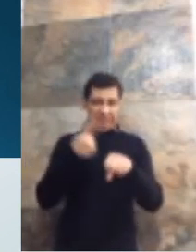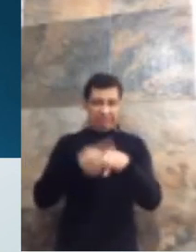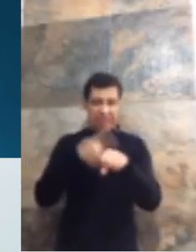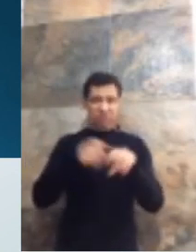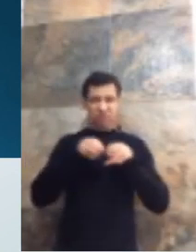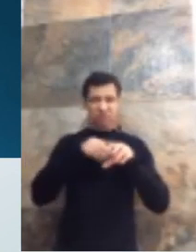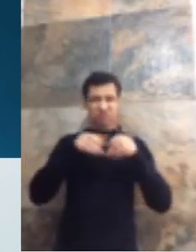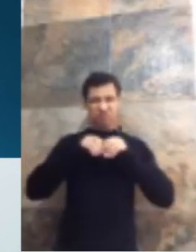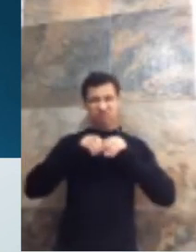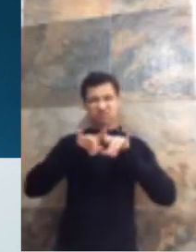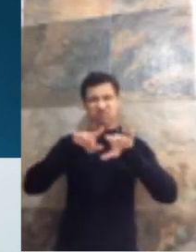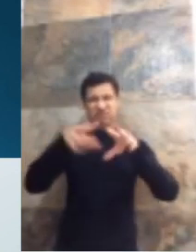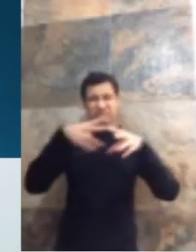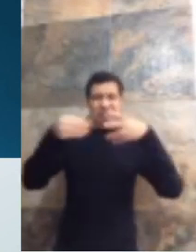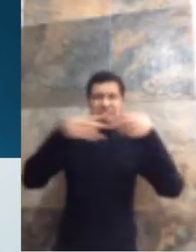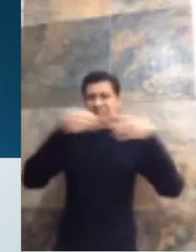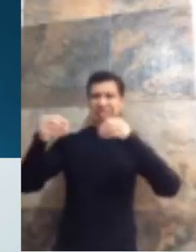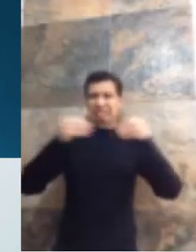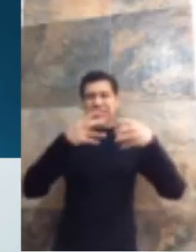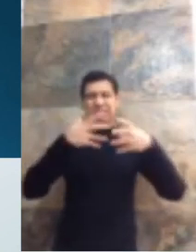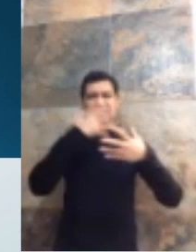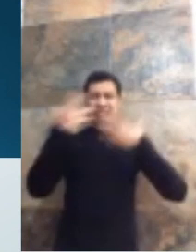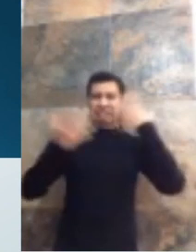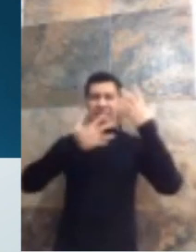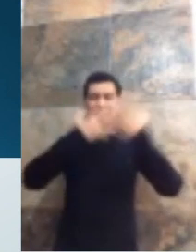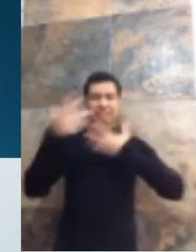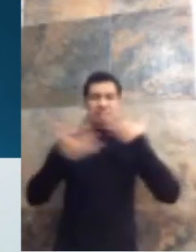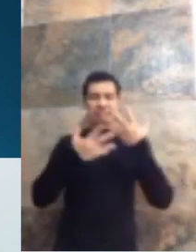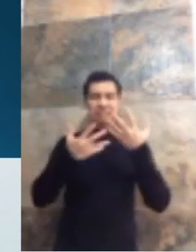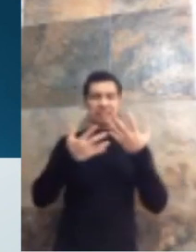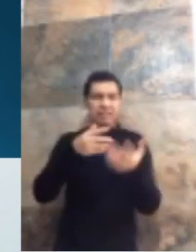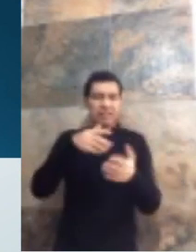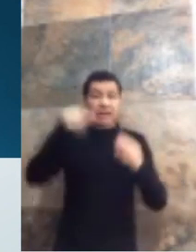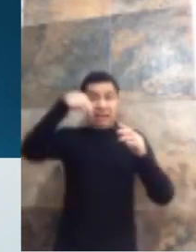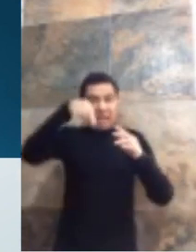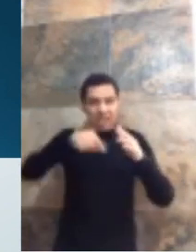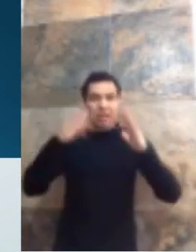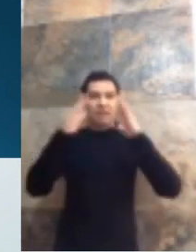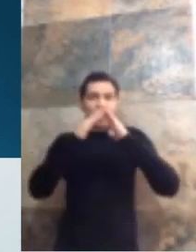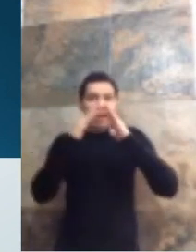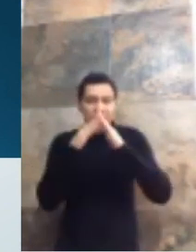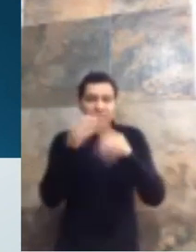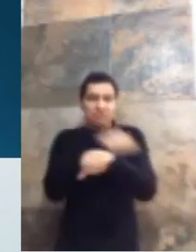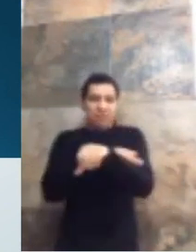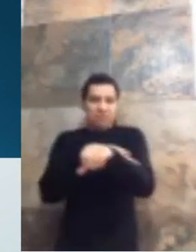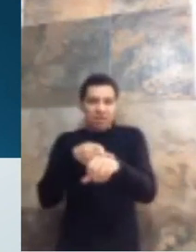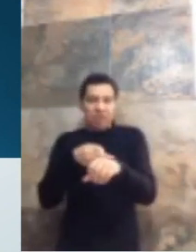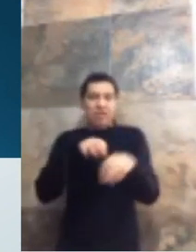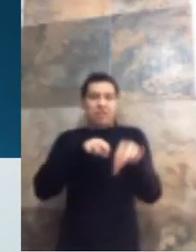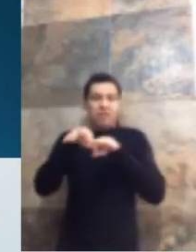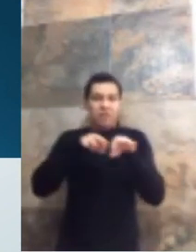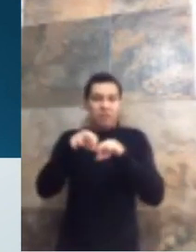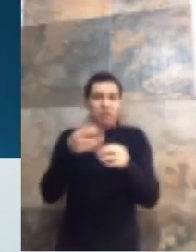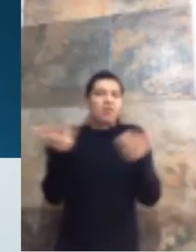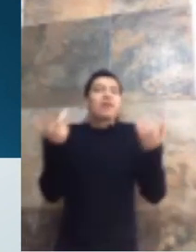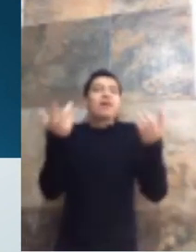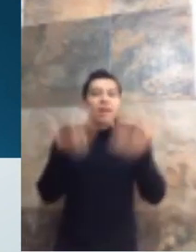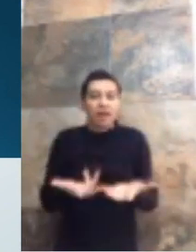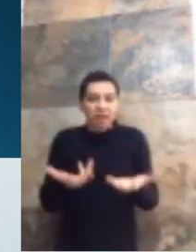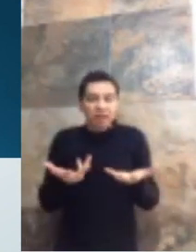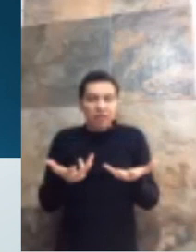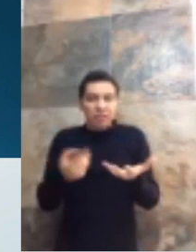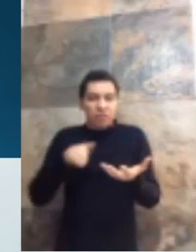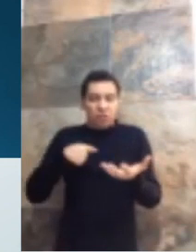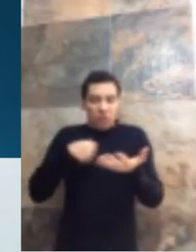situación inmanejable? ¿Quién hace qué? ¿Qué le decimos que haga? ¿Qué tratamos de